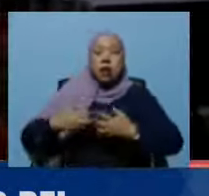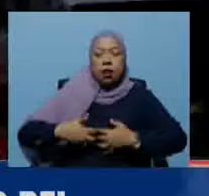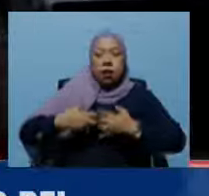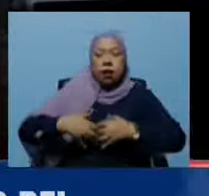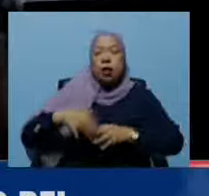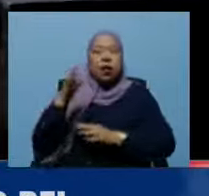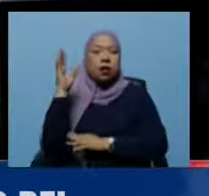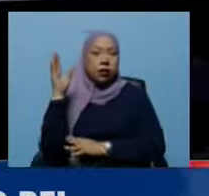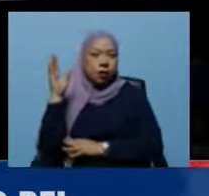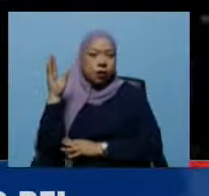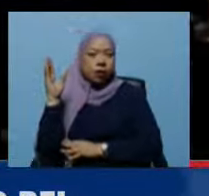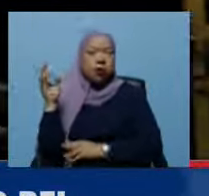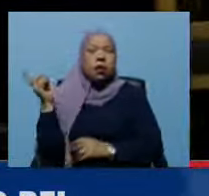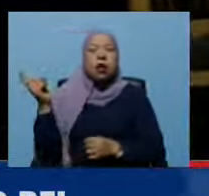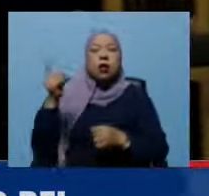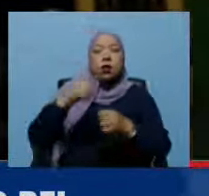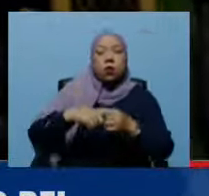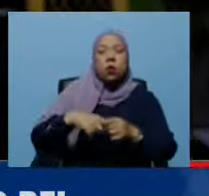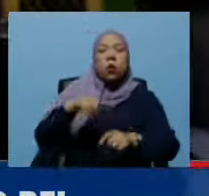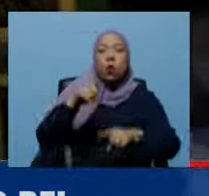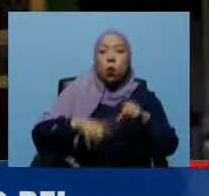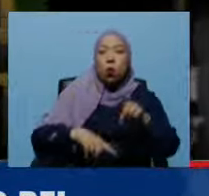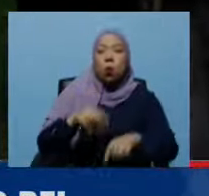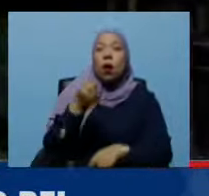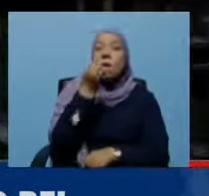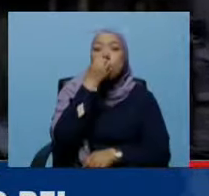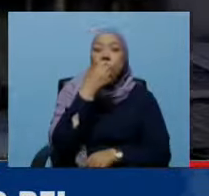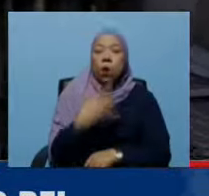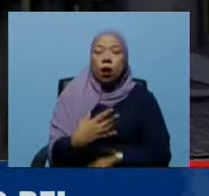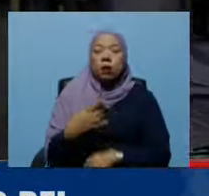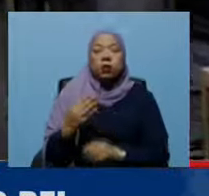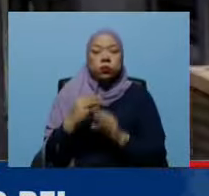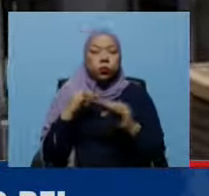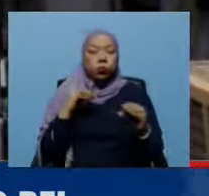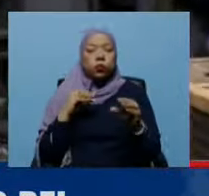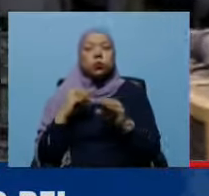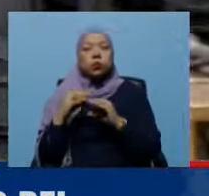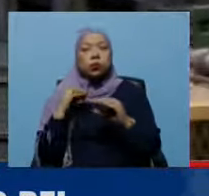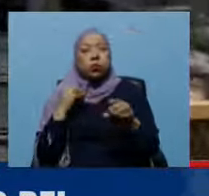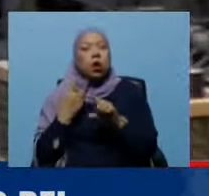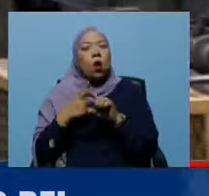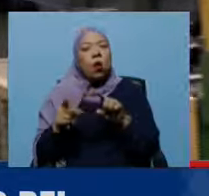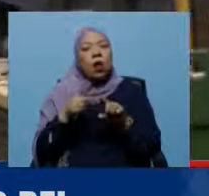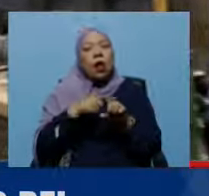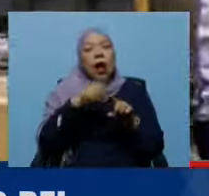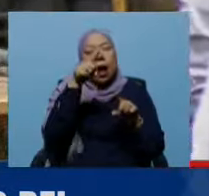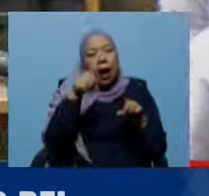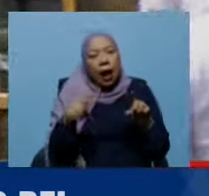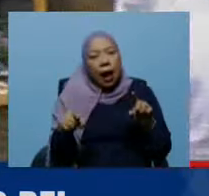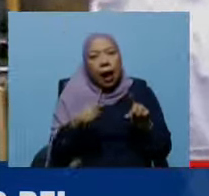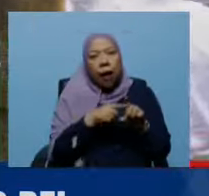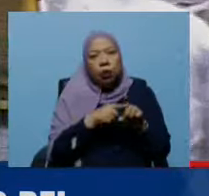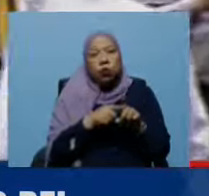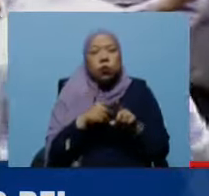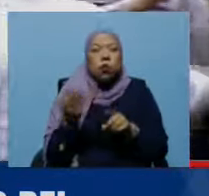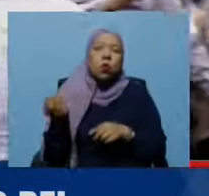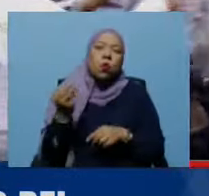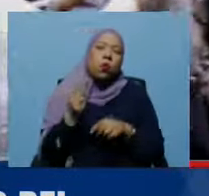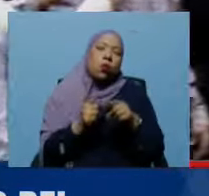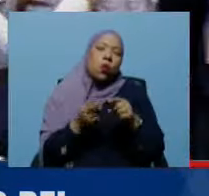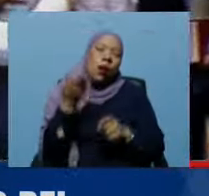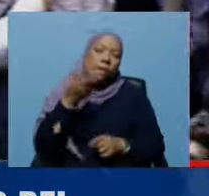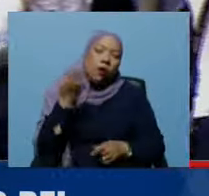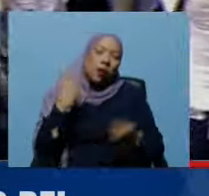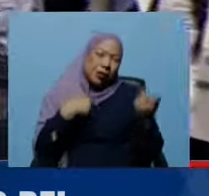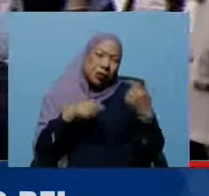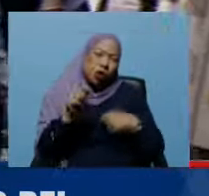se va a incorporar productos de calidad como vigas, ángulos, pletinas, que sustituirían, van a sustituir las